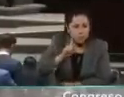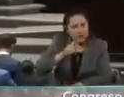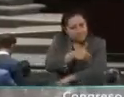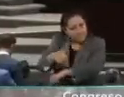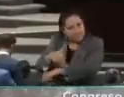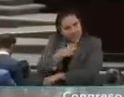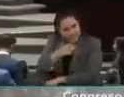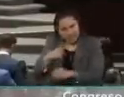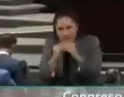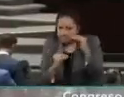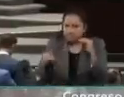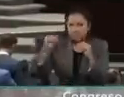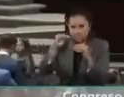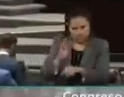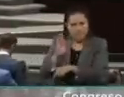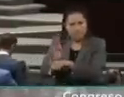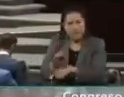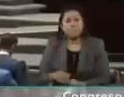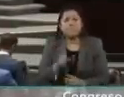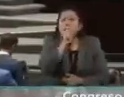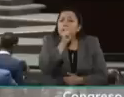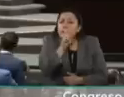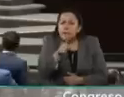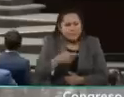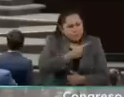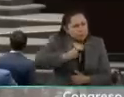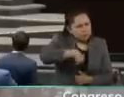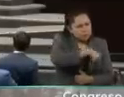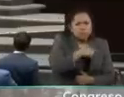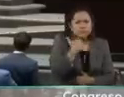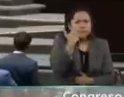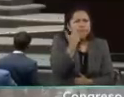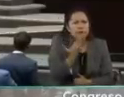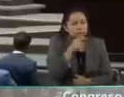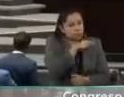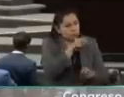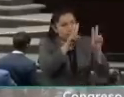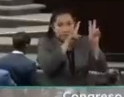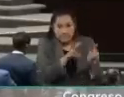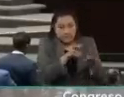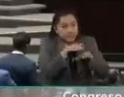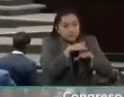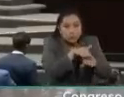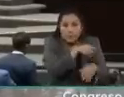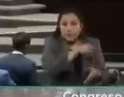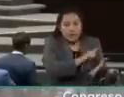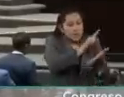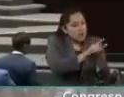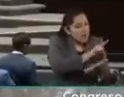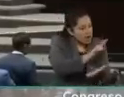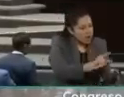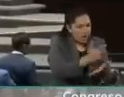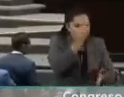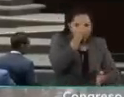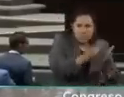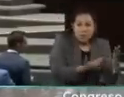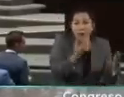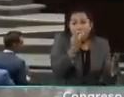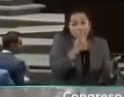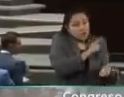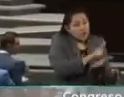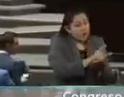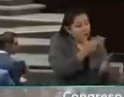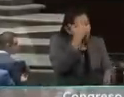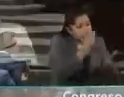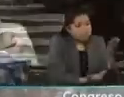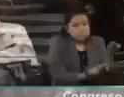se manifieste como una subcultura de la ilegalidad y que amplíe su dominio, esa inseguridad que lastima a todos los sectores